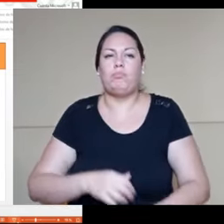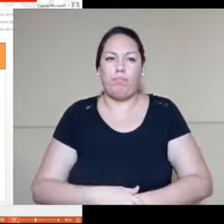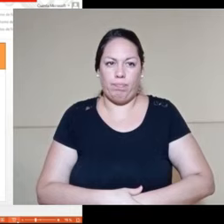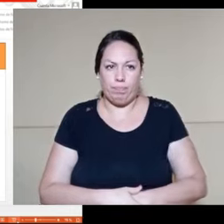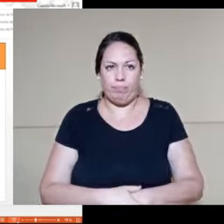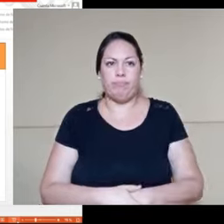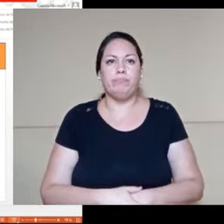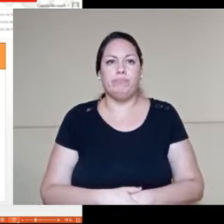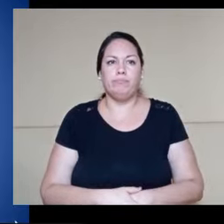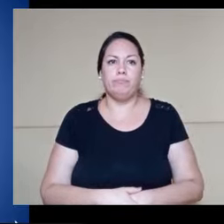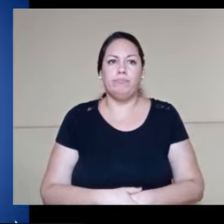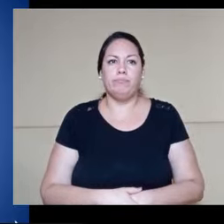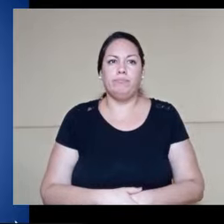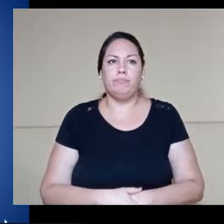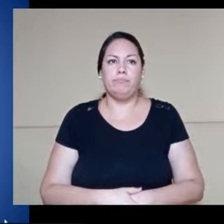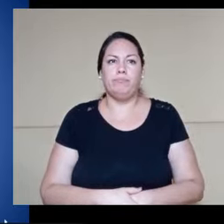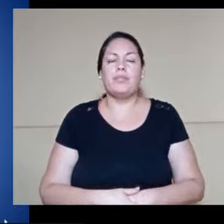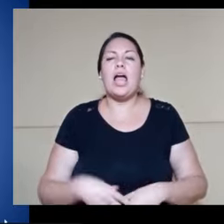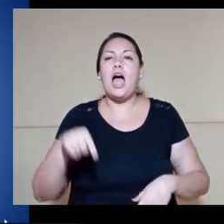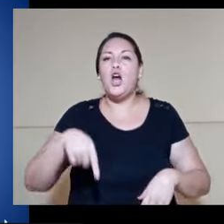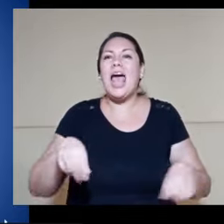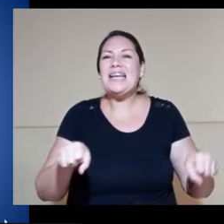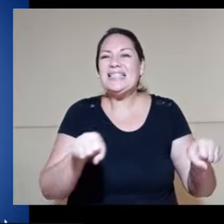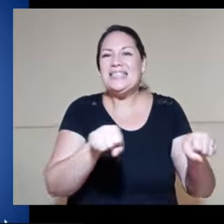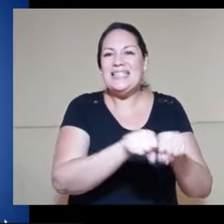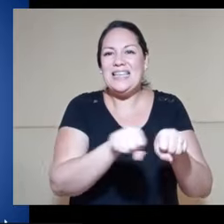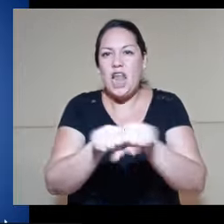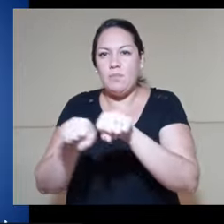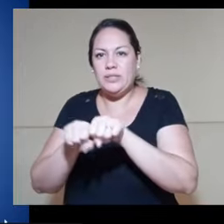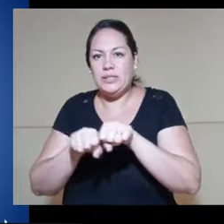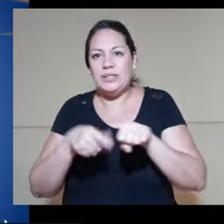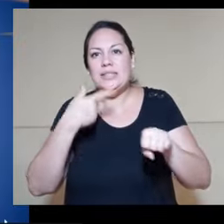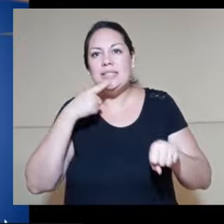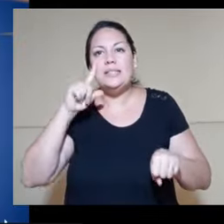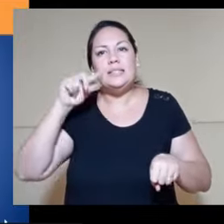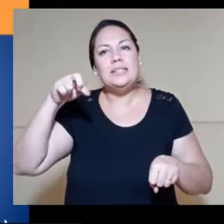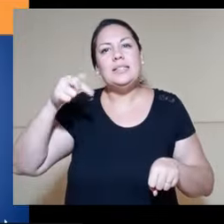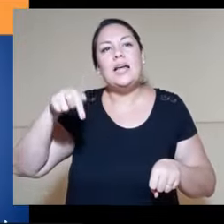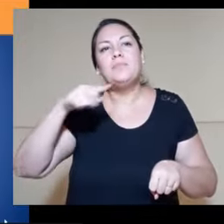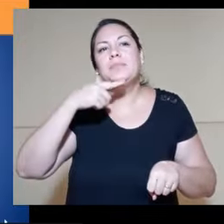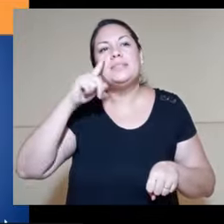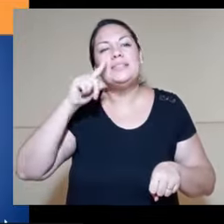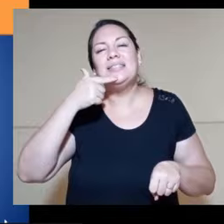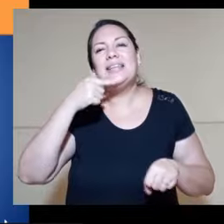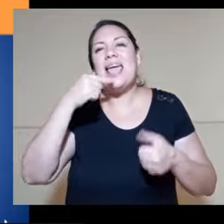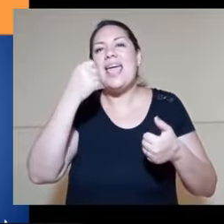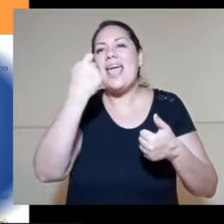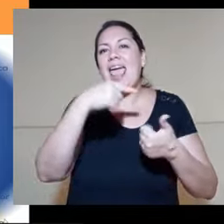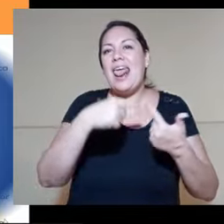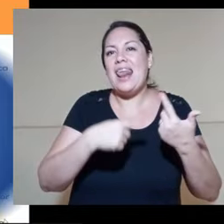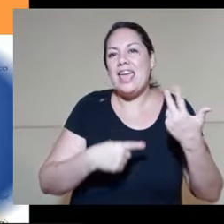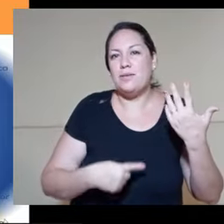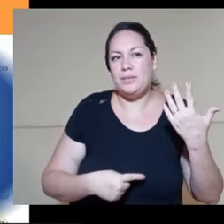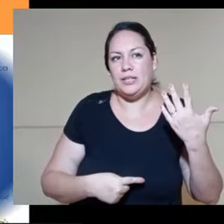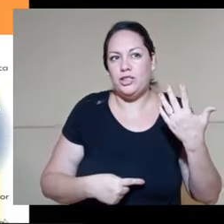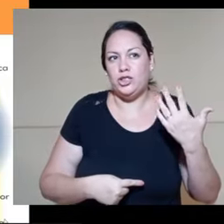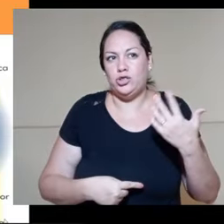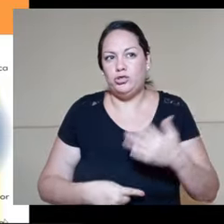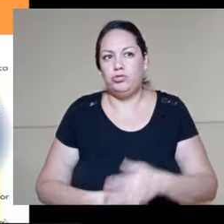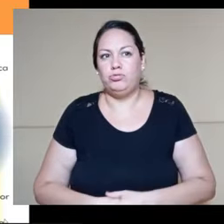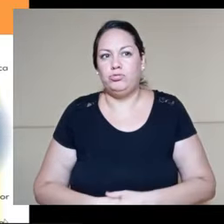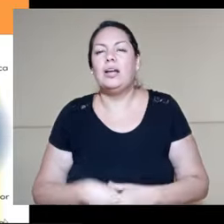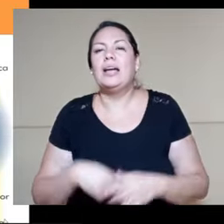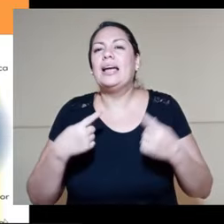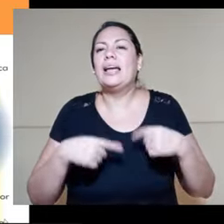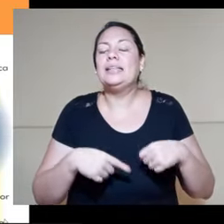Sí, profe. Sí, profe. Bien. Sí, profe. Bueno, vamos con la sinapsis. Vamos a ver los elementos de la sinapsis. Fíjense,